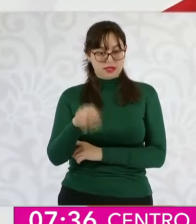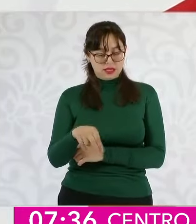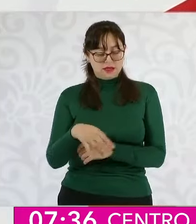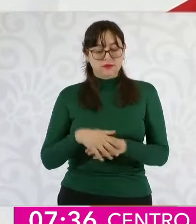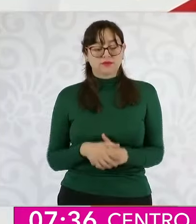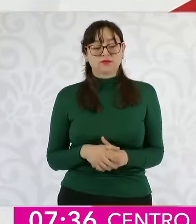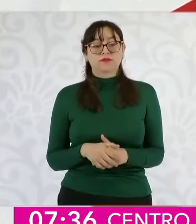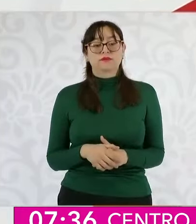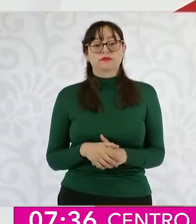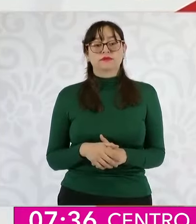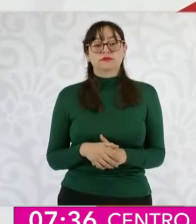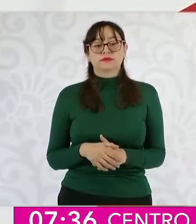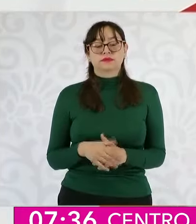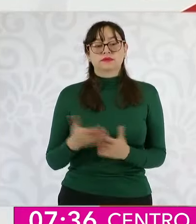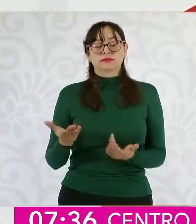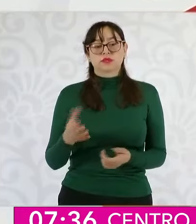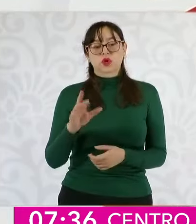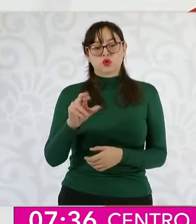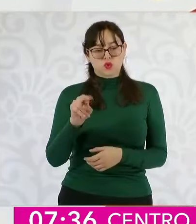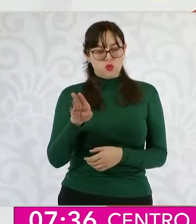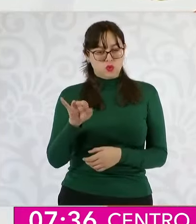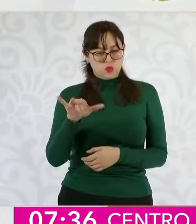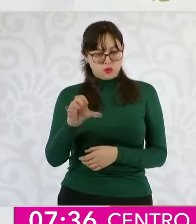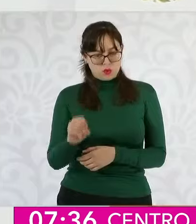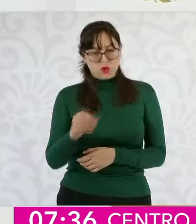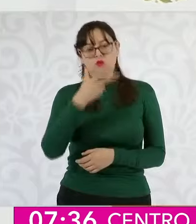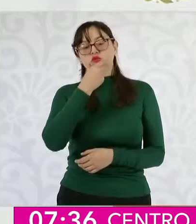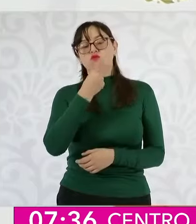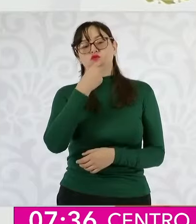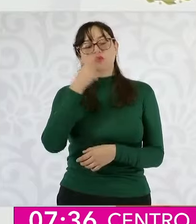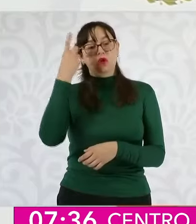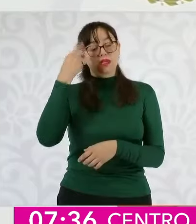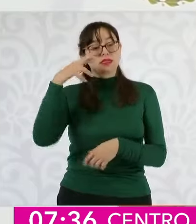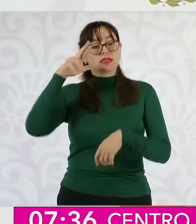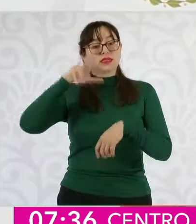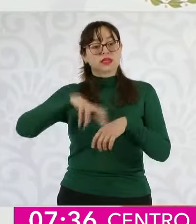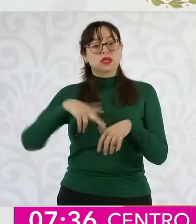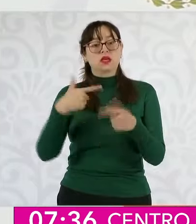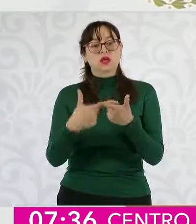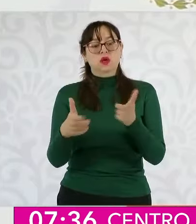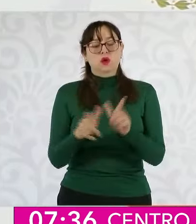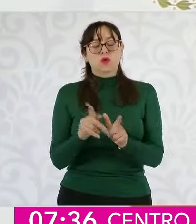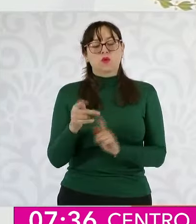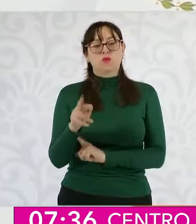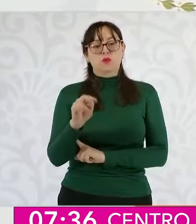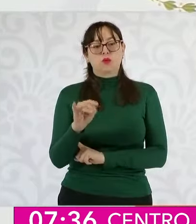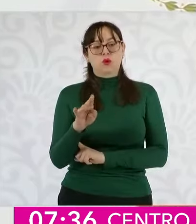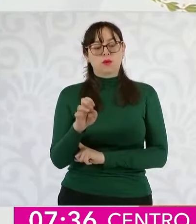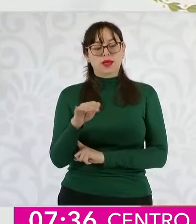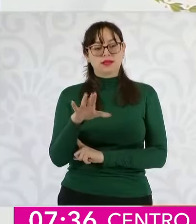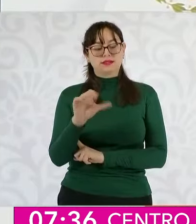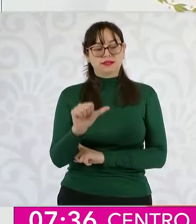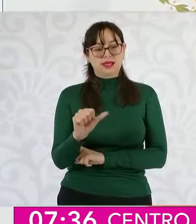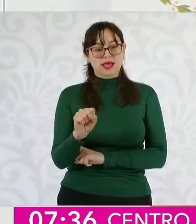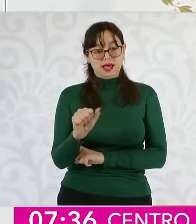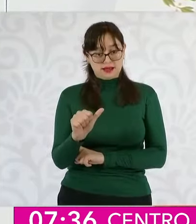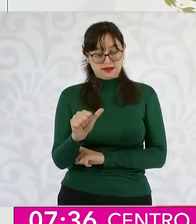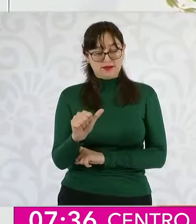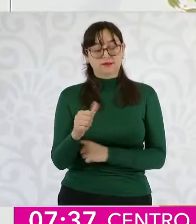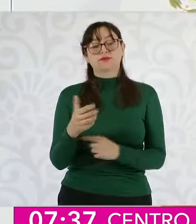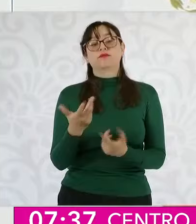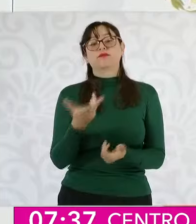maestro Emilio Cadena Rubio, también el director de Grupo Prodensa. El maestro